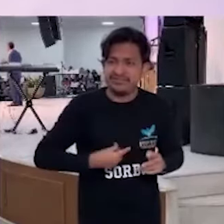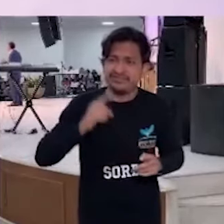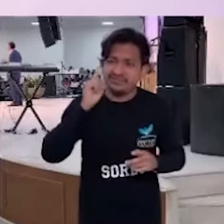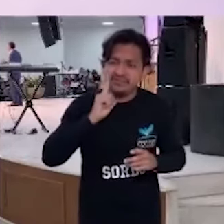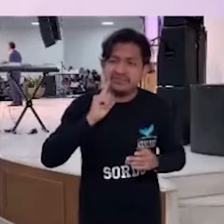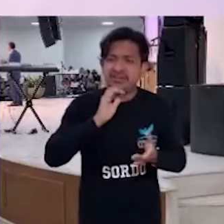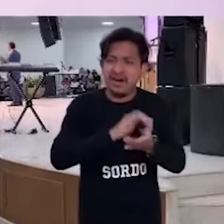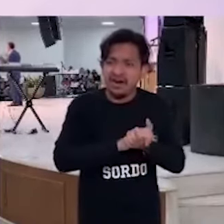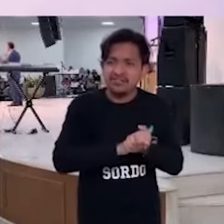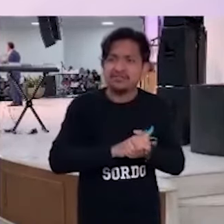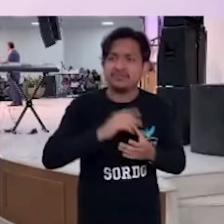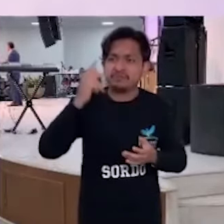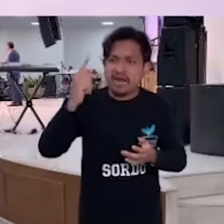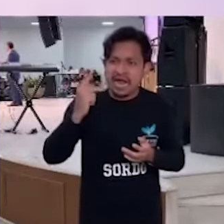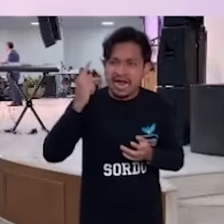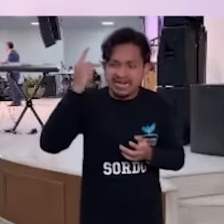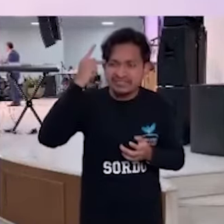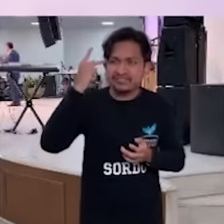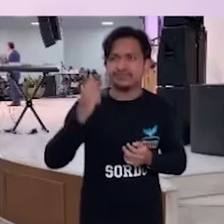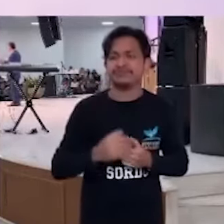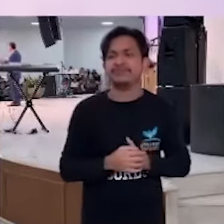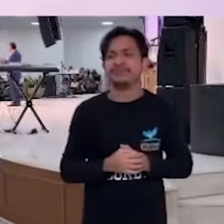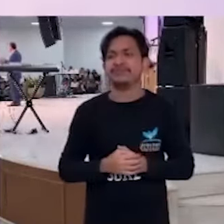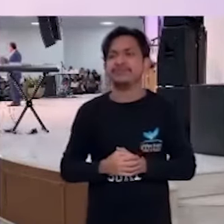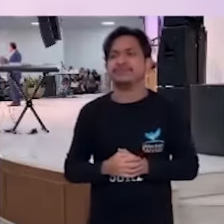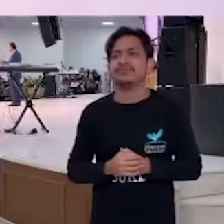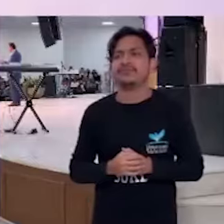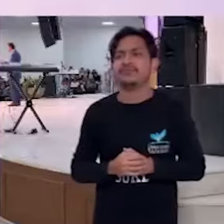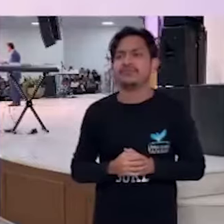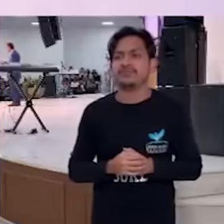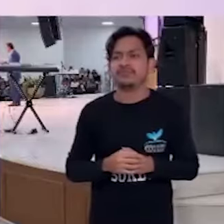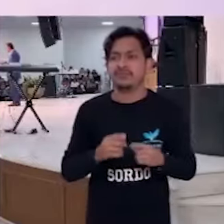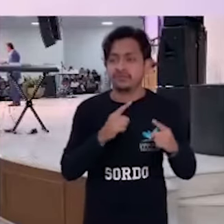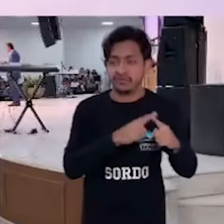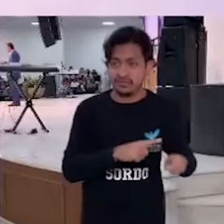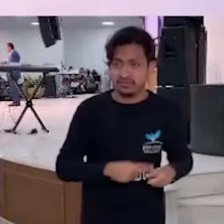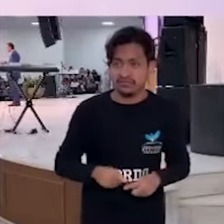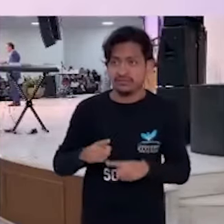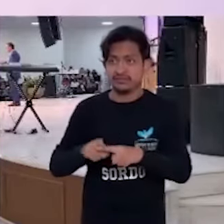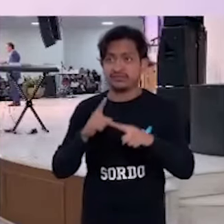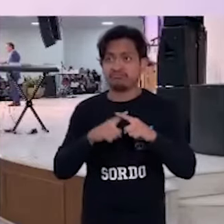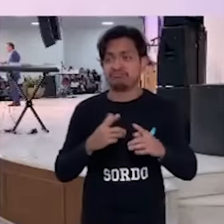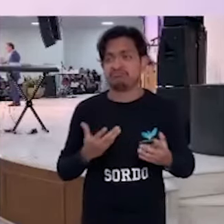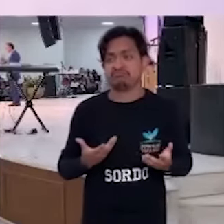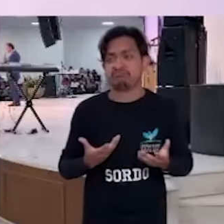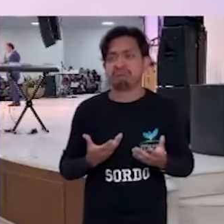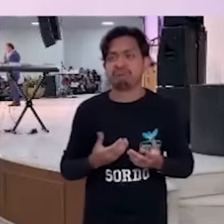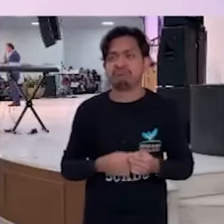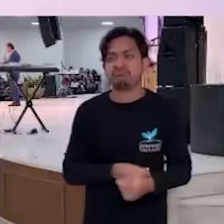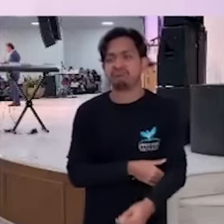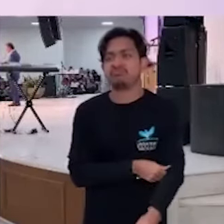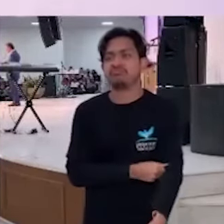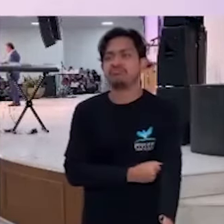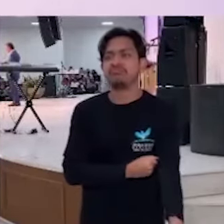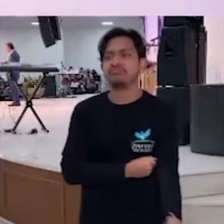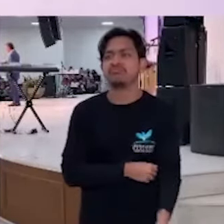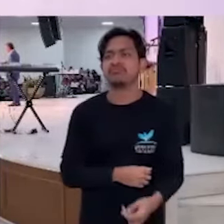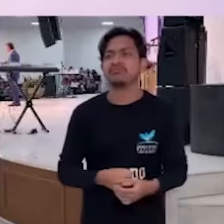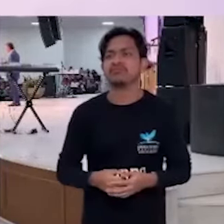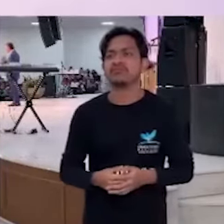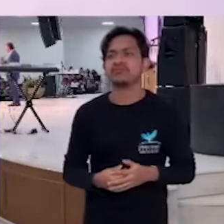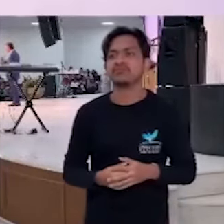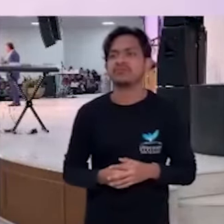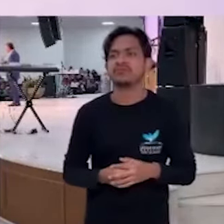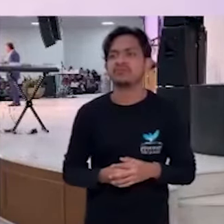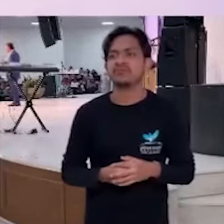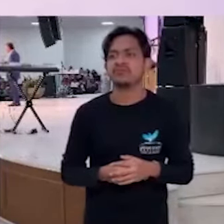no somos coherentes con lo que hacemos desde arriba de un púlpito como este. Y del matrimonio de Abraham y Sara aprendemos